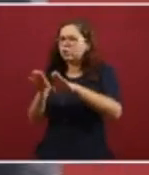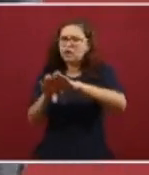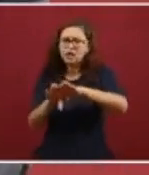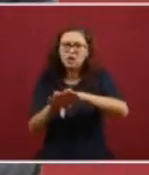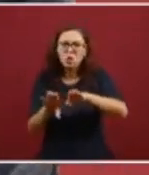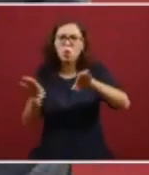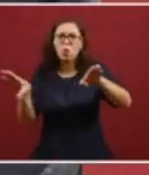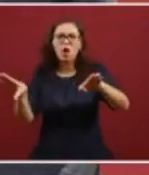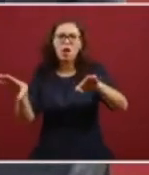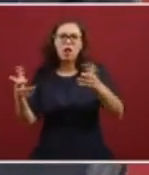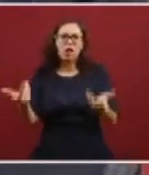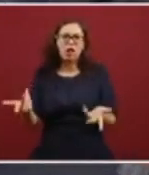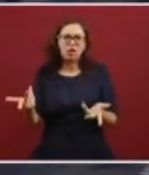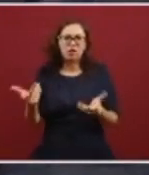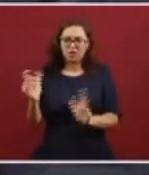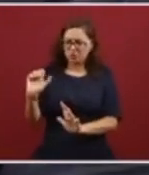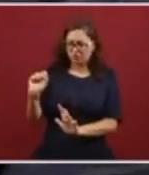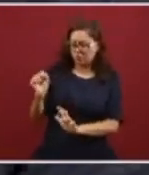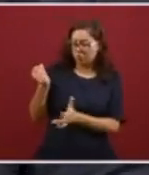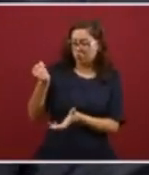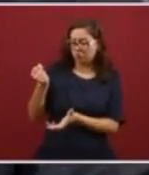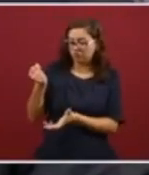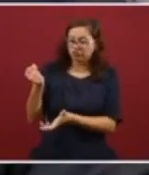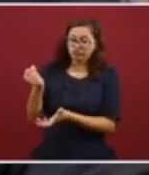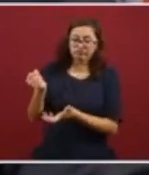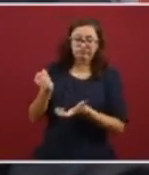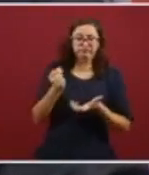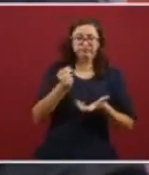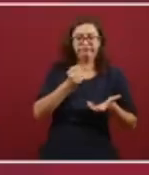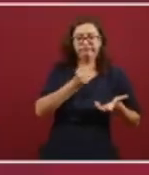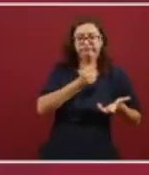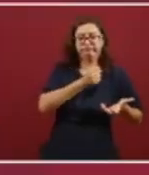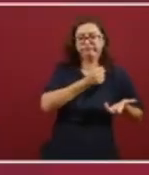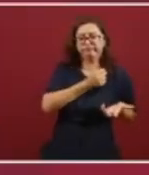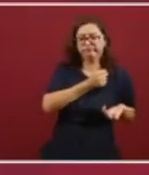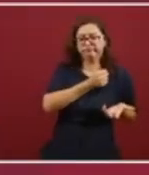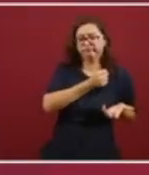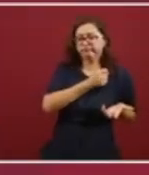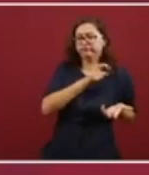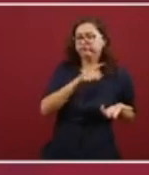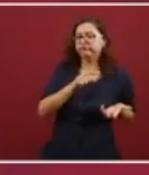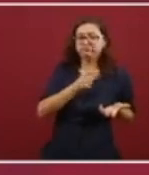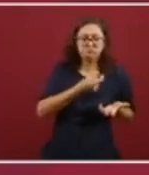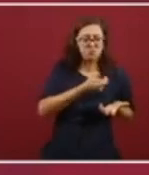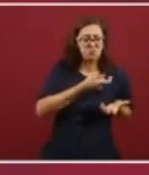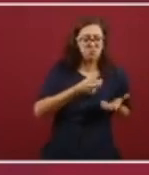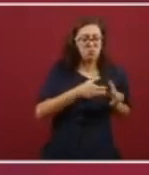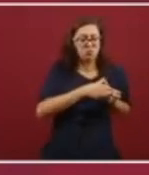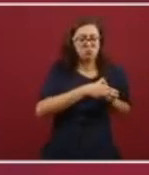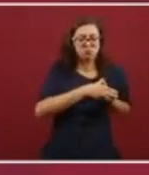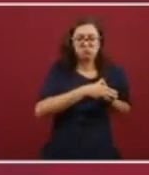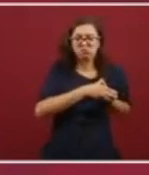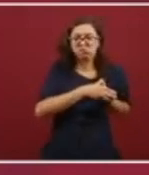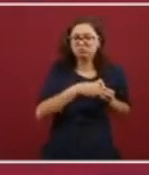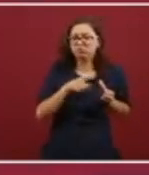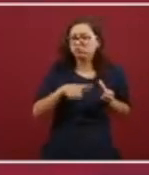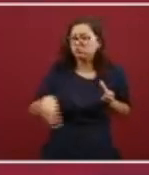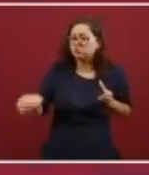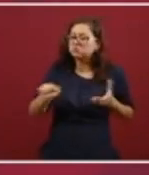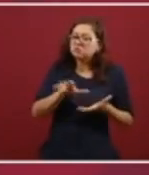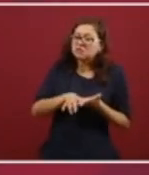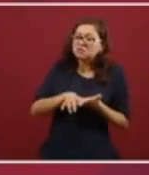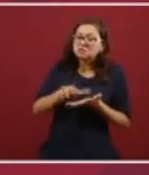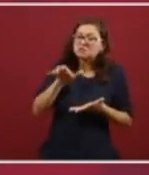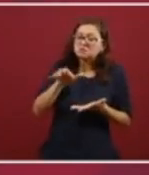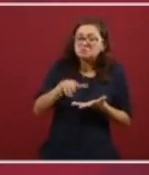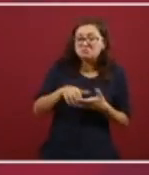se llevan todo unos cuantos y la mayoría no recibe nada?